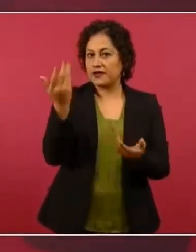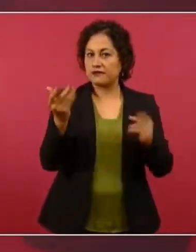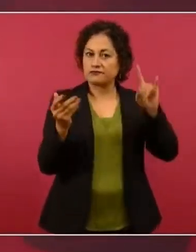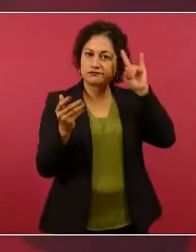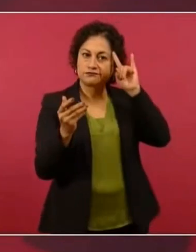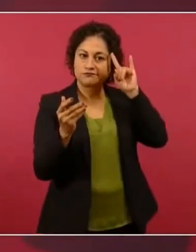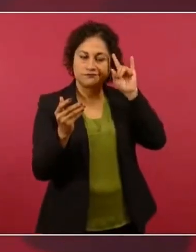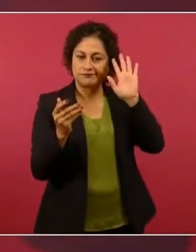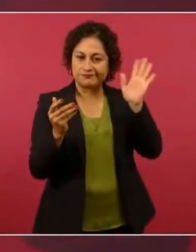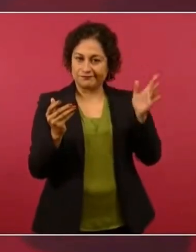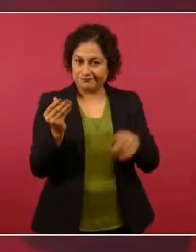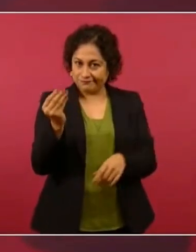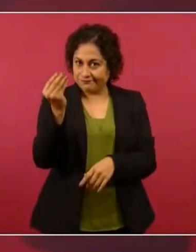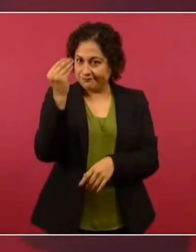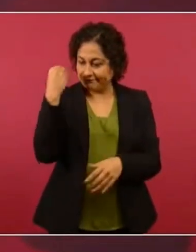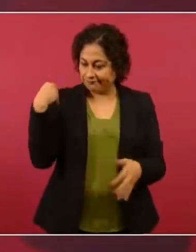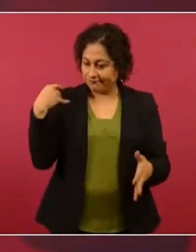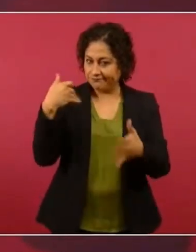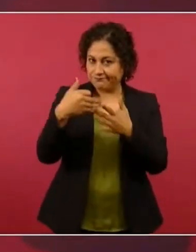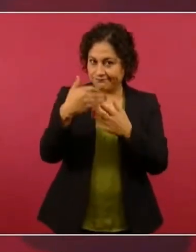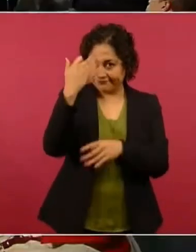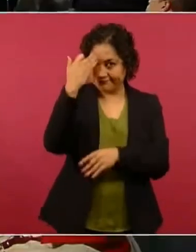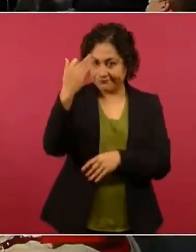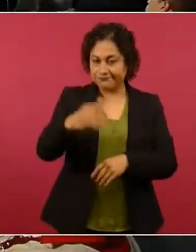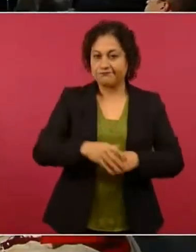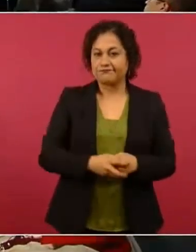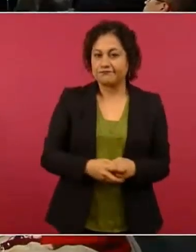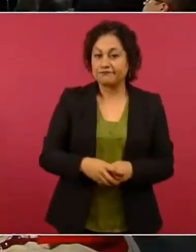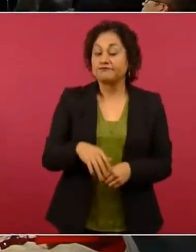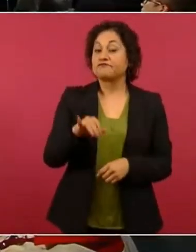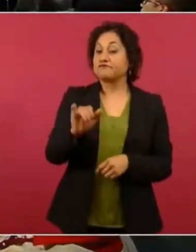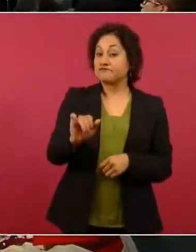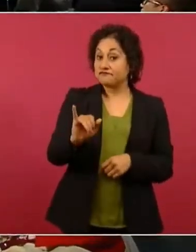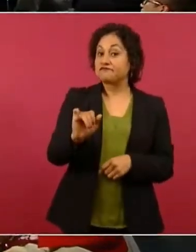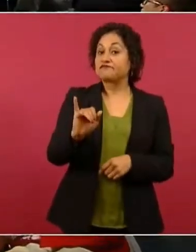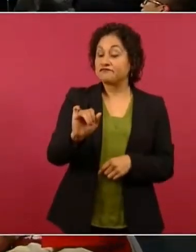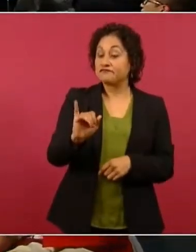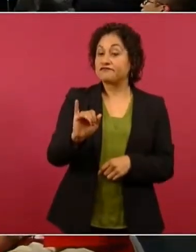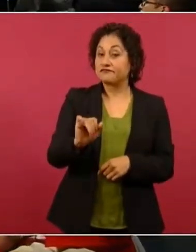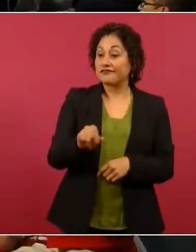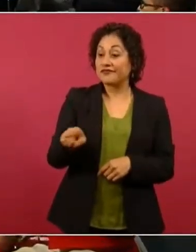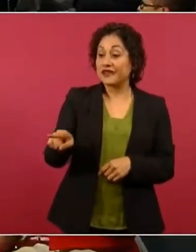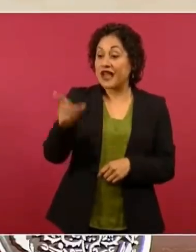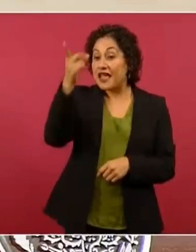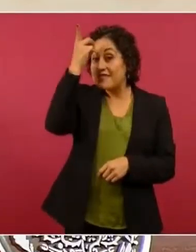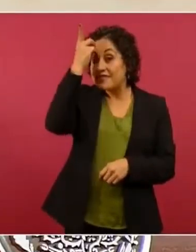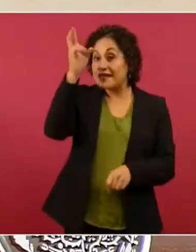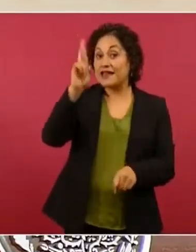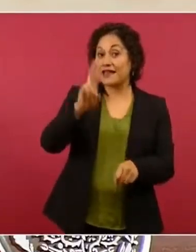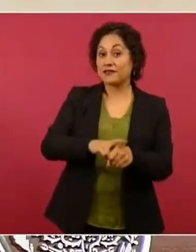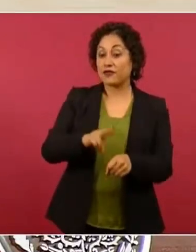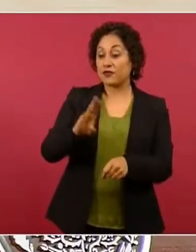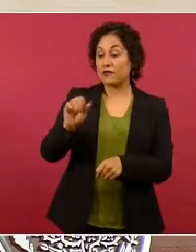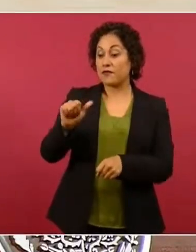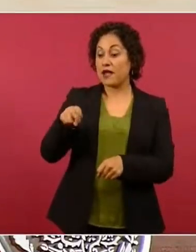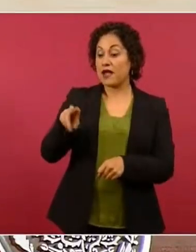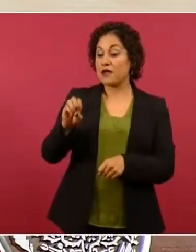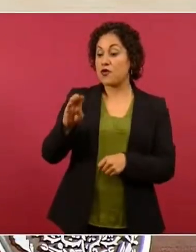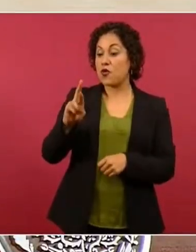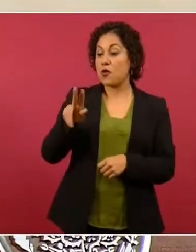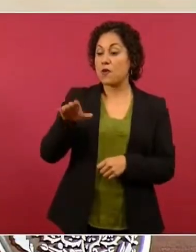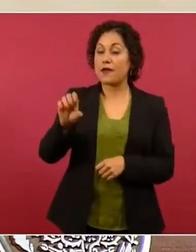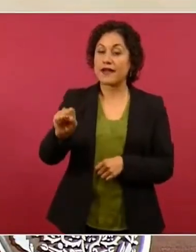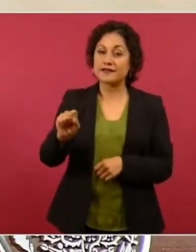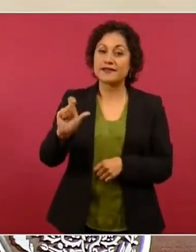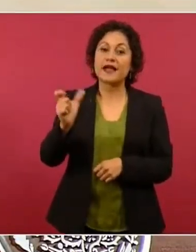Felipe Calderón fue director de maniobras en el 2003 2003 qué creen que hizo